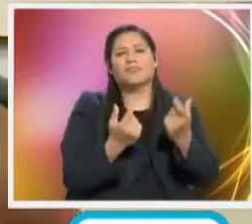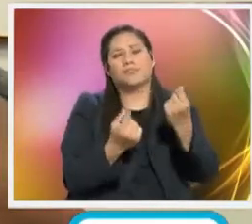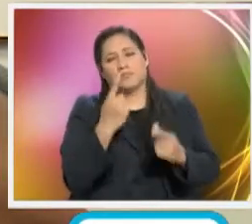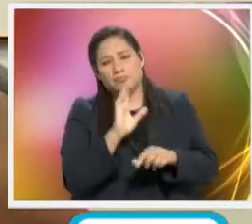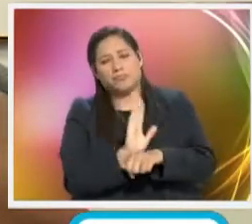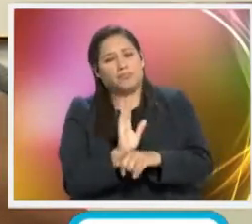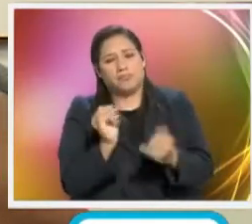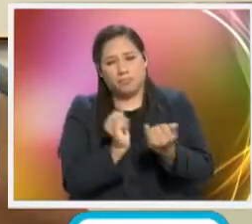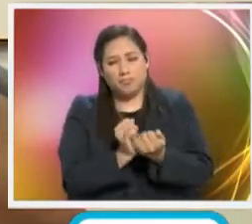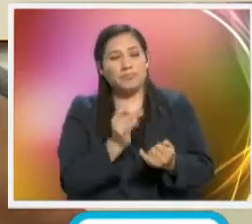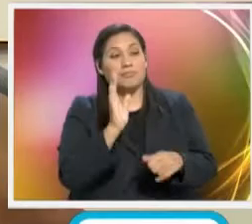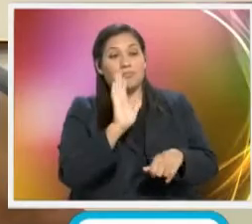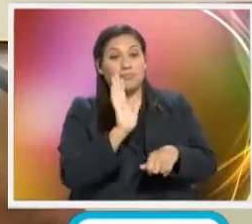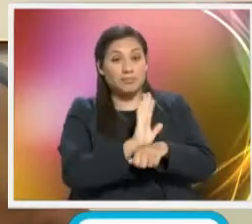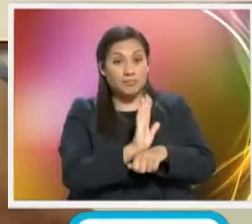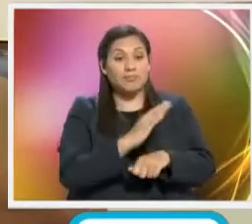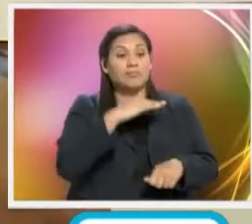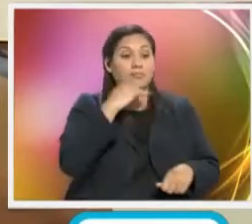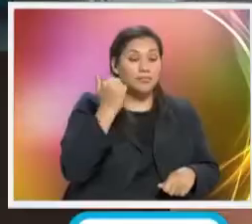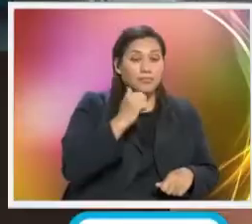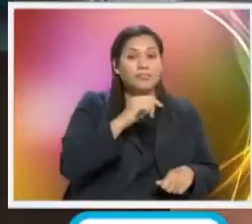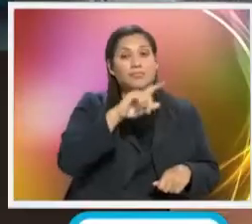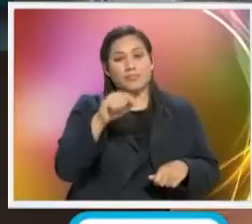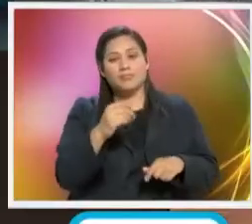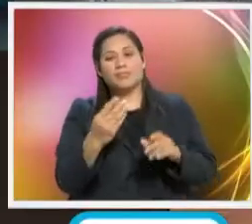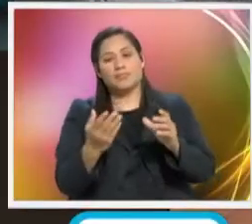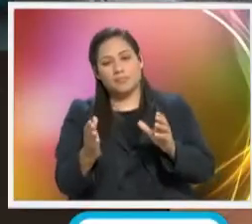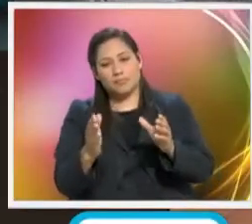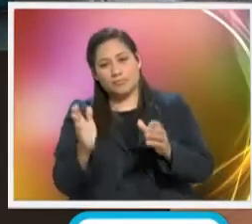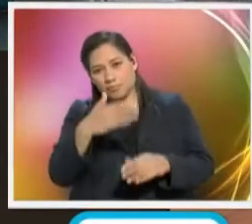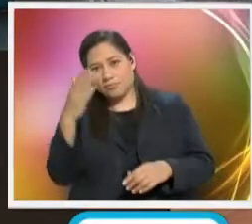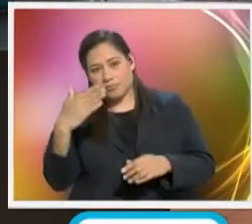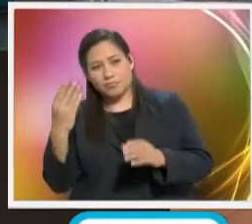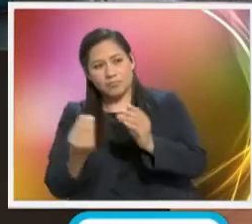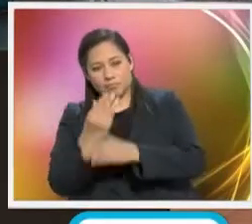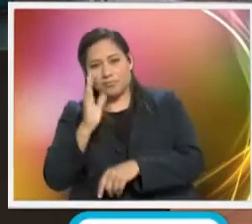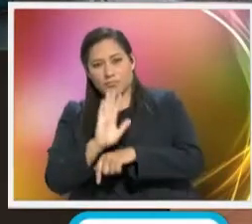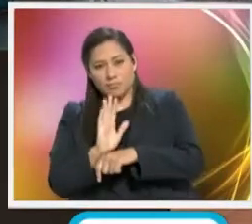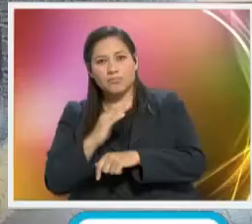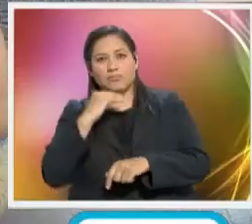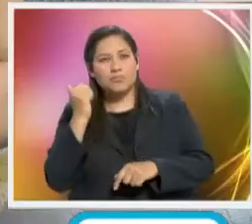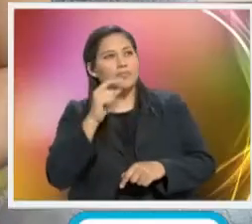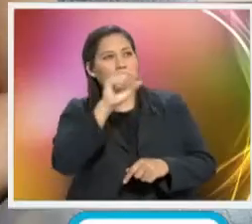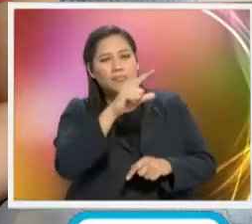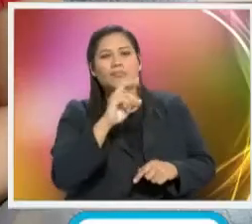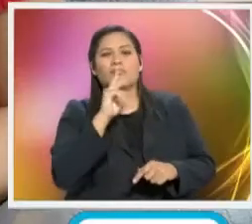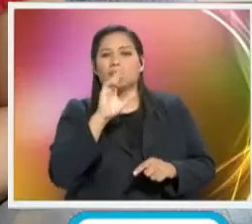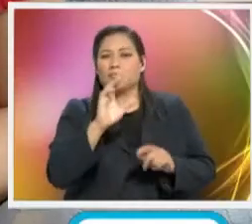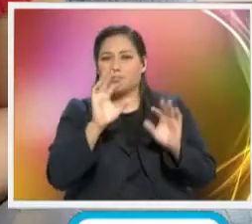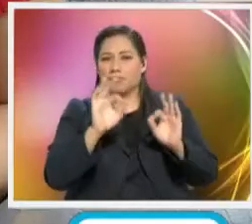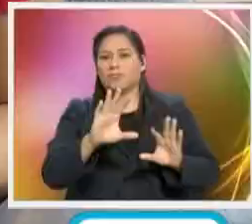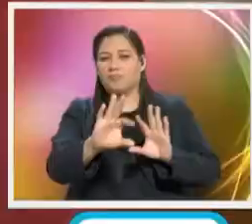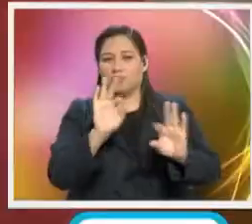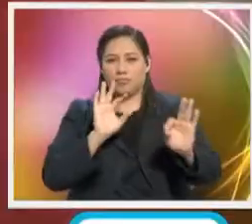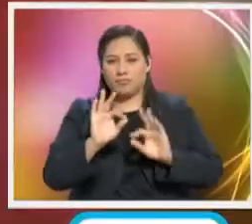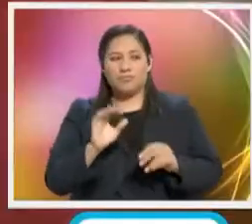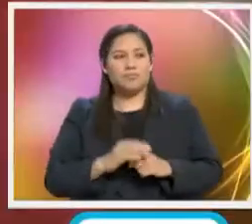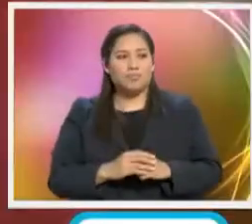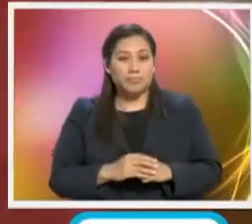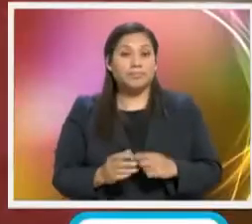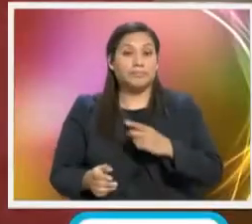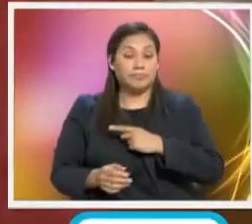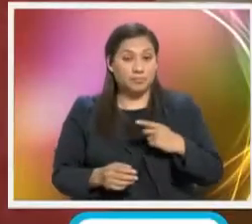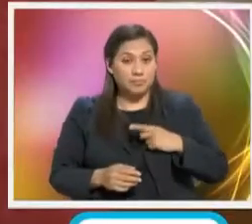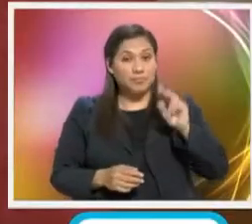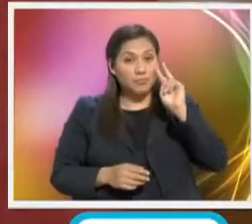de la misma semana del cine alemán, luego se van estrenando todas las películas a lo largo del año. Dentro de la mejor selección. Sí, yo creo que sí. No es, deberíamos